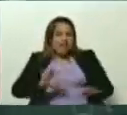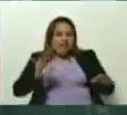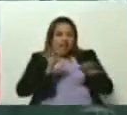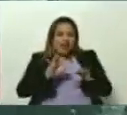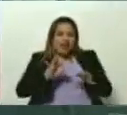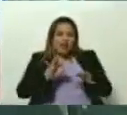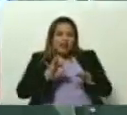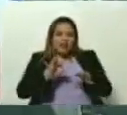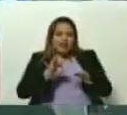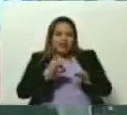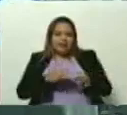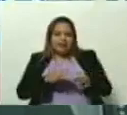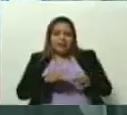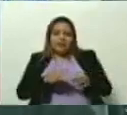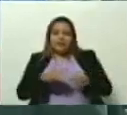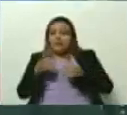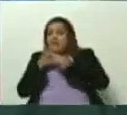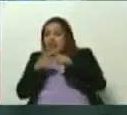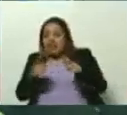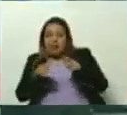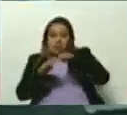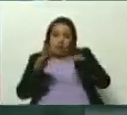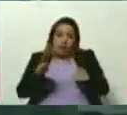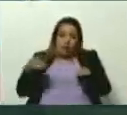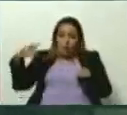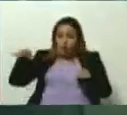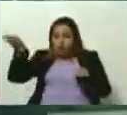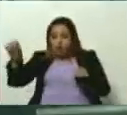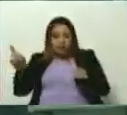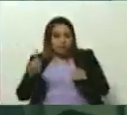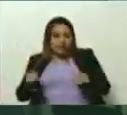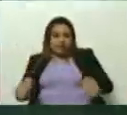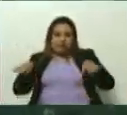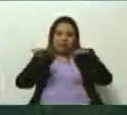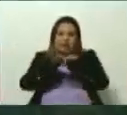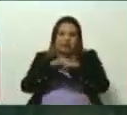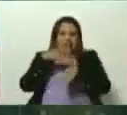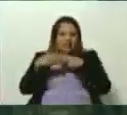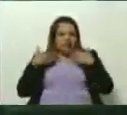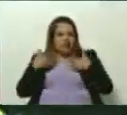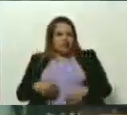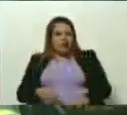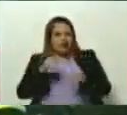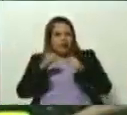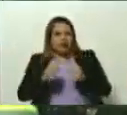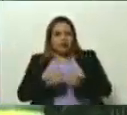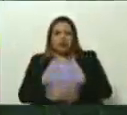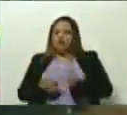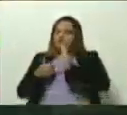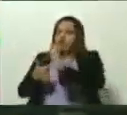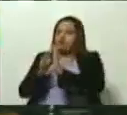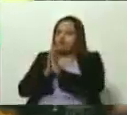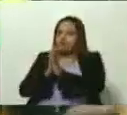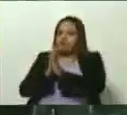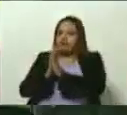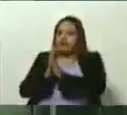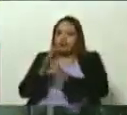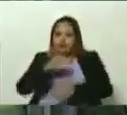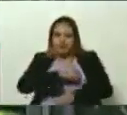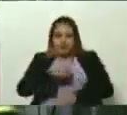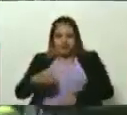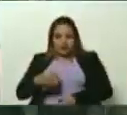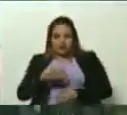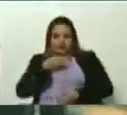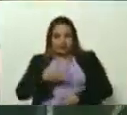al equipo que viene de afuera. Es un equipo que se hizo con una tela bastante fuerte. Muéstranoslo. Vamos aquí a abrir